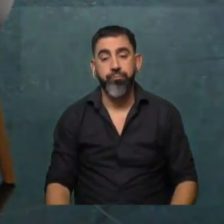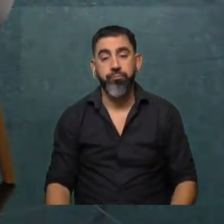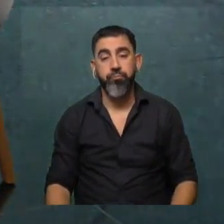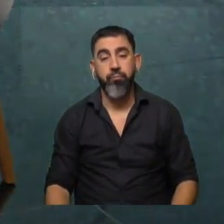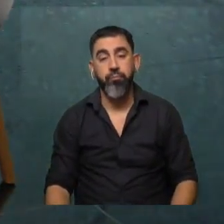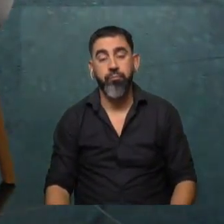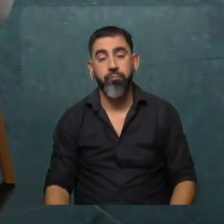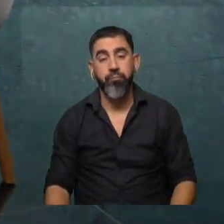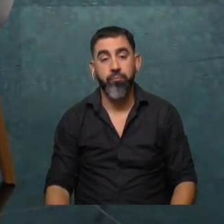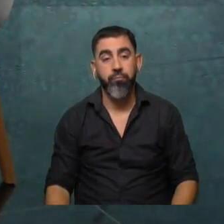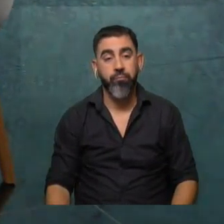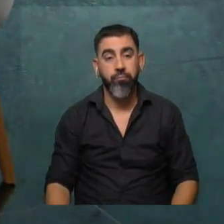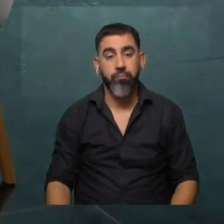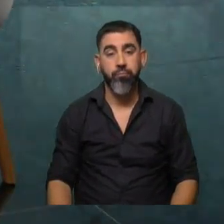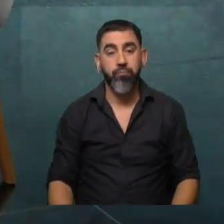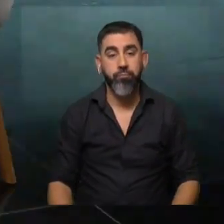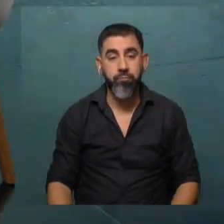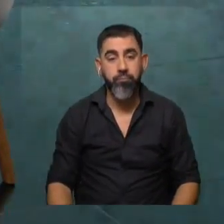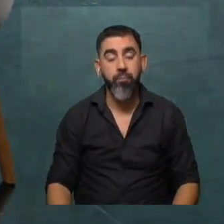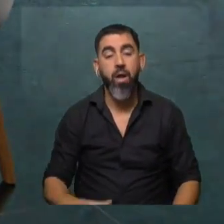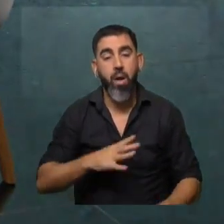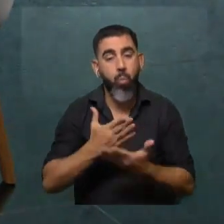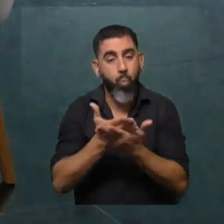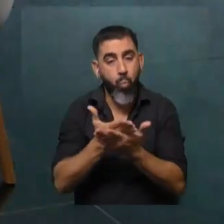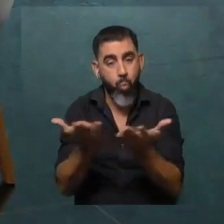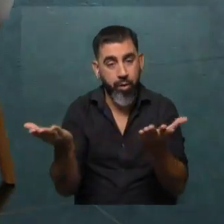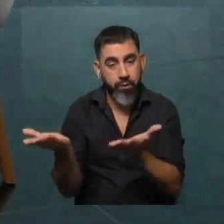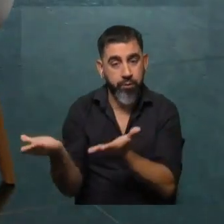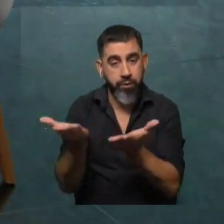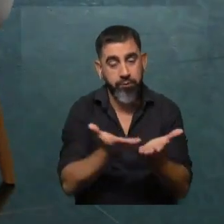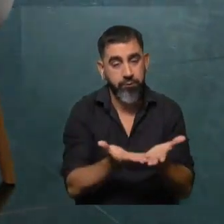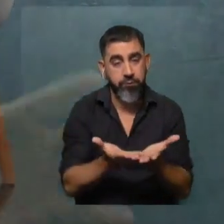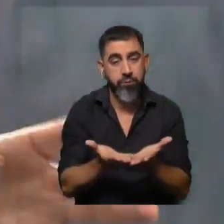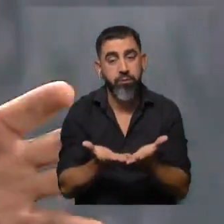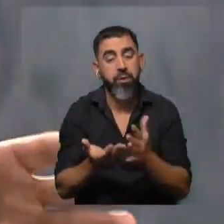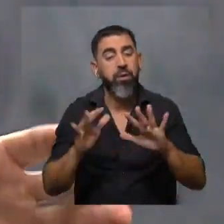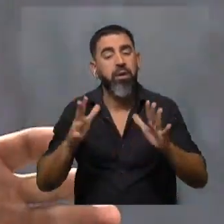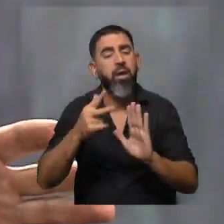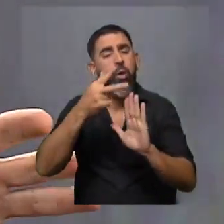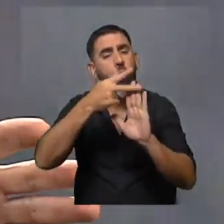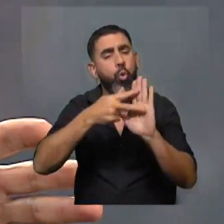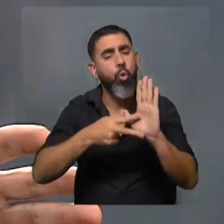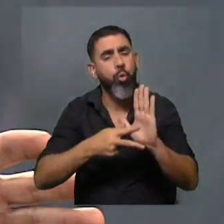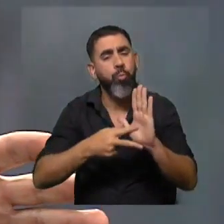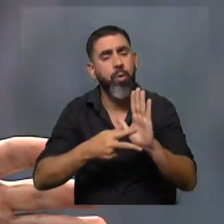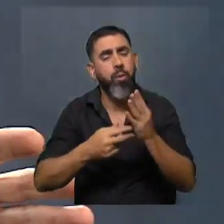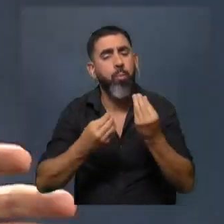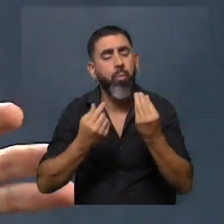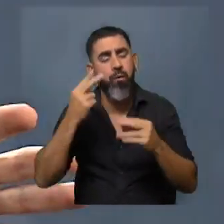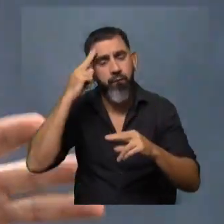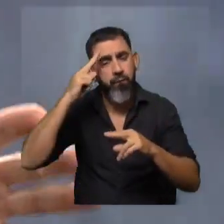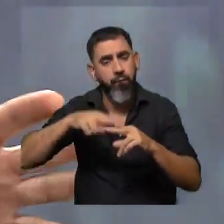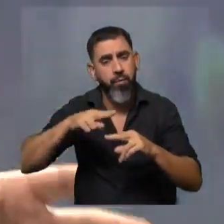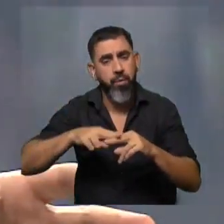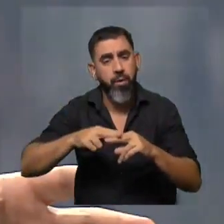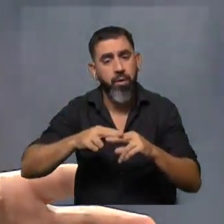su reforma. Sí. Reciben las muestras, se hace ¿Qué es lo que ha sido la norma para ver el avance de la enfermedad? ¿Encontrar el